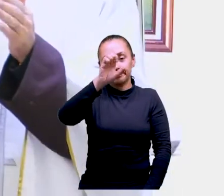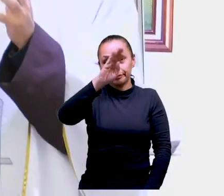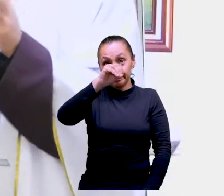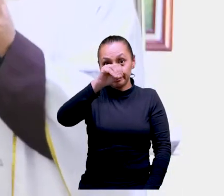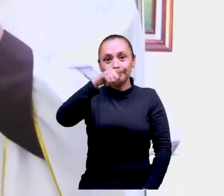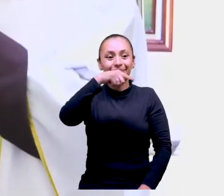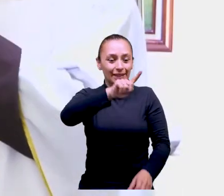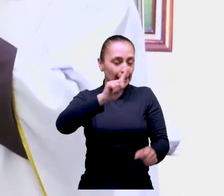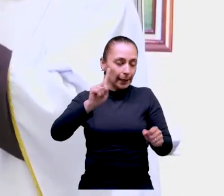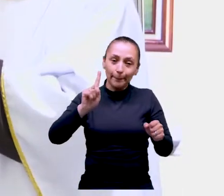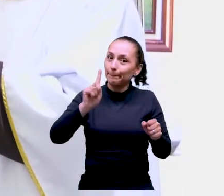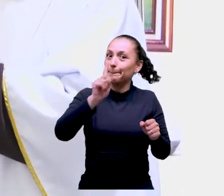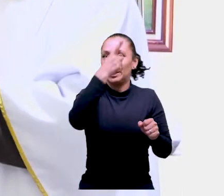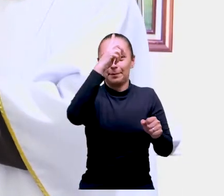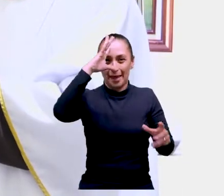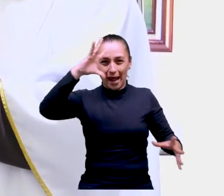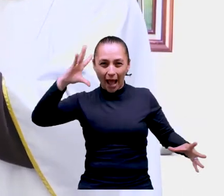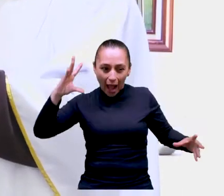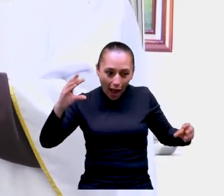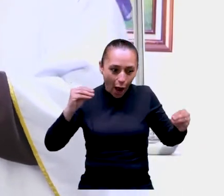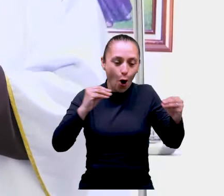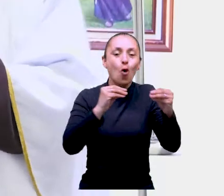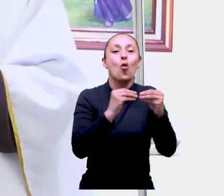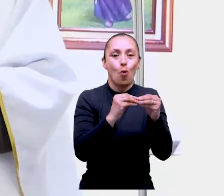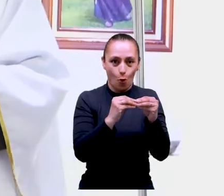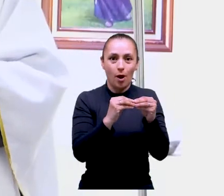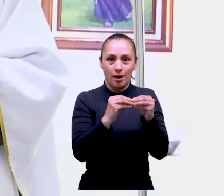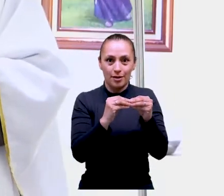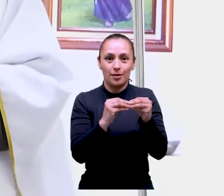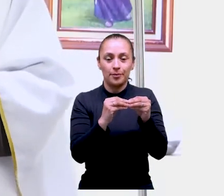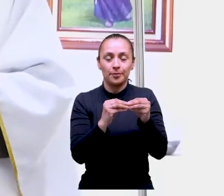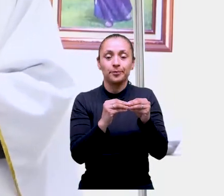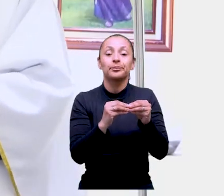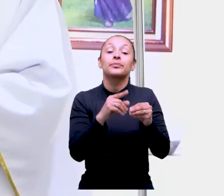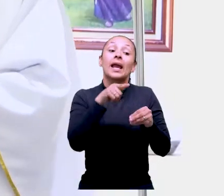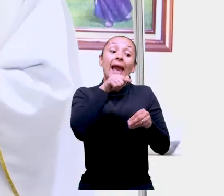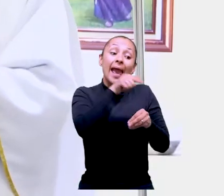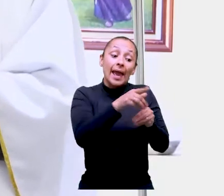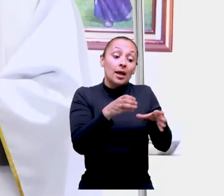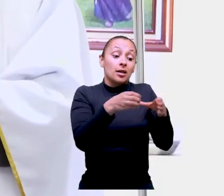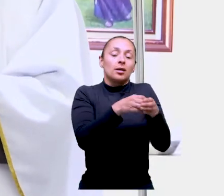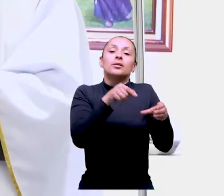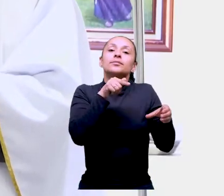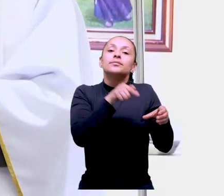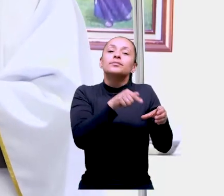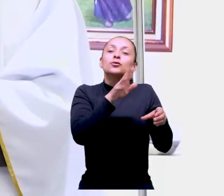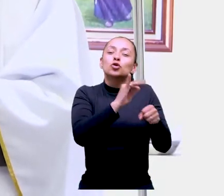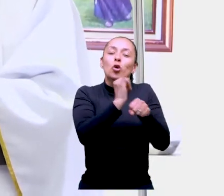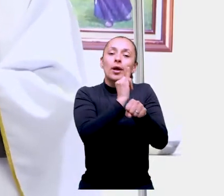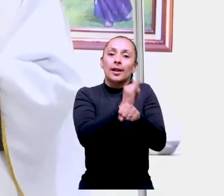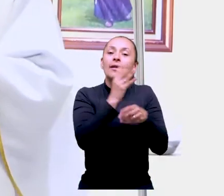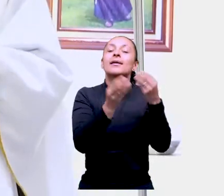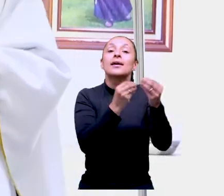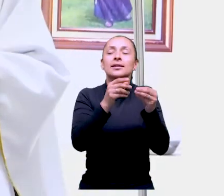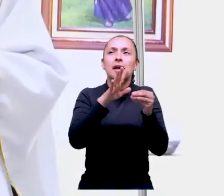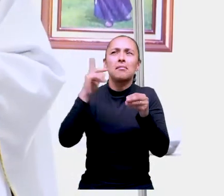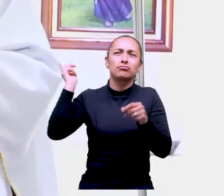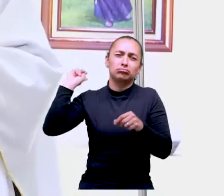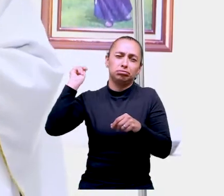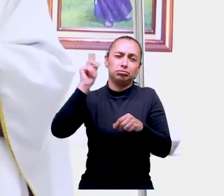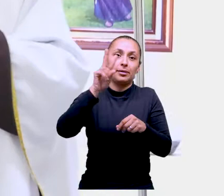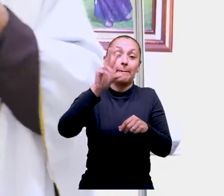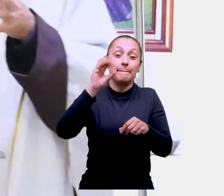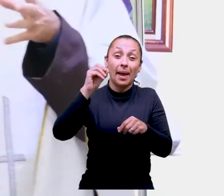ahí es donde se hace lo que llamamos el primer concilio el concilio de jerusalén y desde ahí